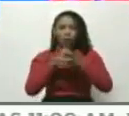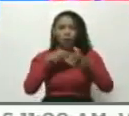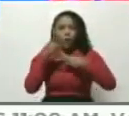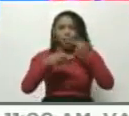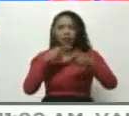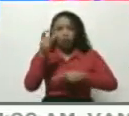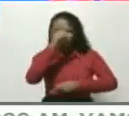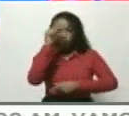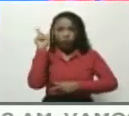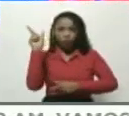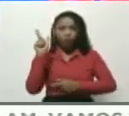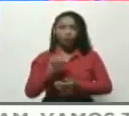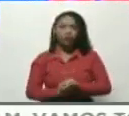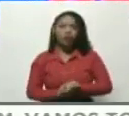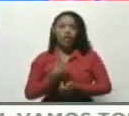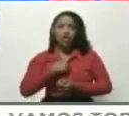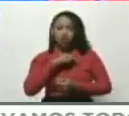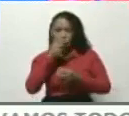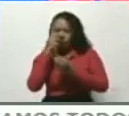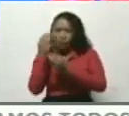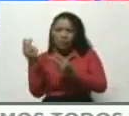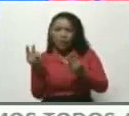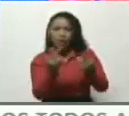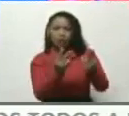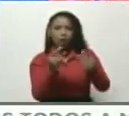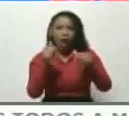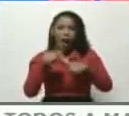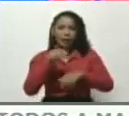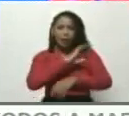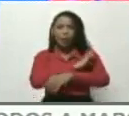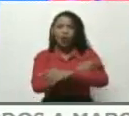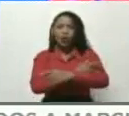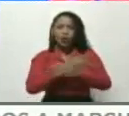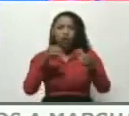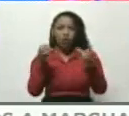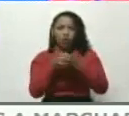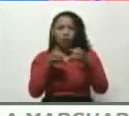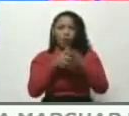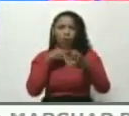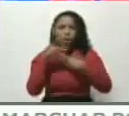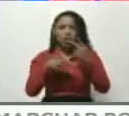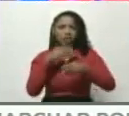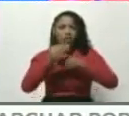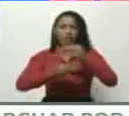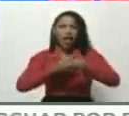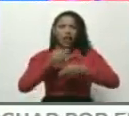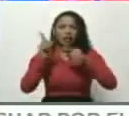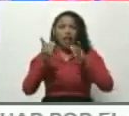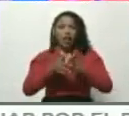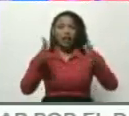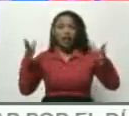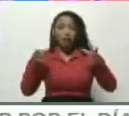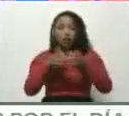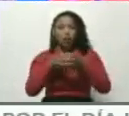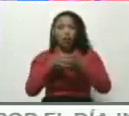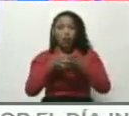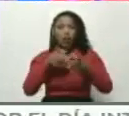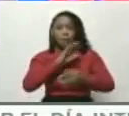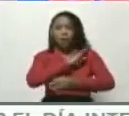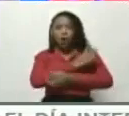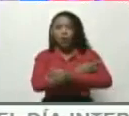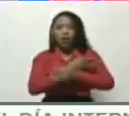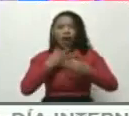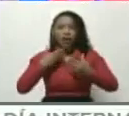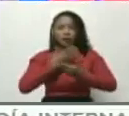de Venezuela y nosotros los invitamos a este poderoso partido a que se conforme como ese gran bloque de poder